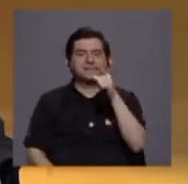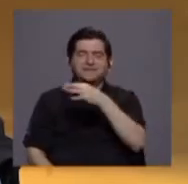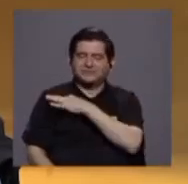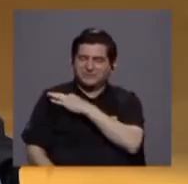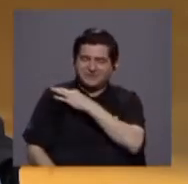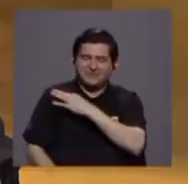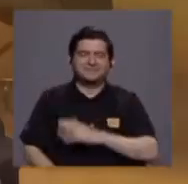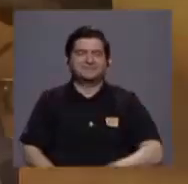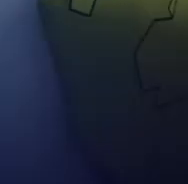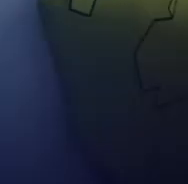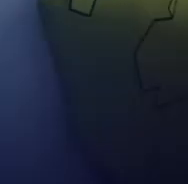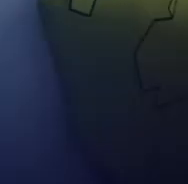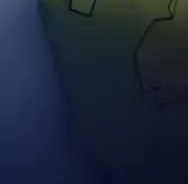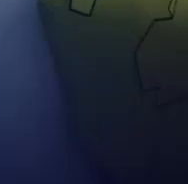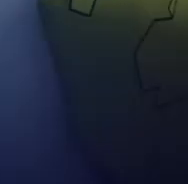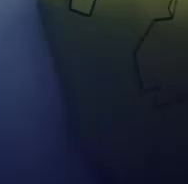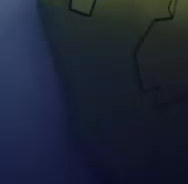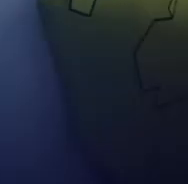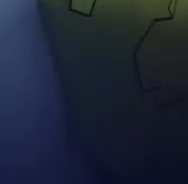invitación.